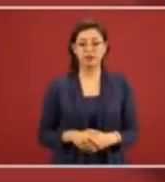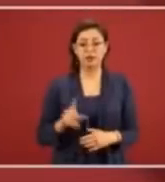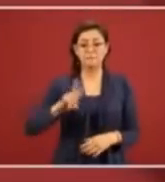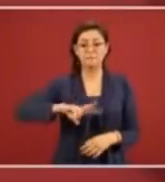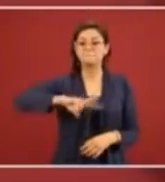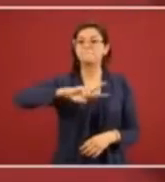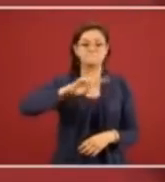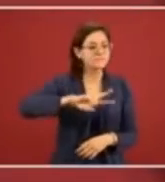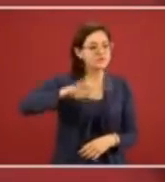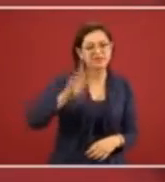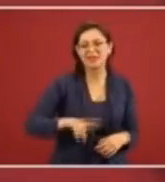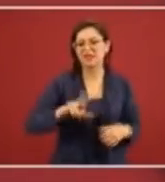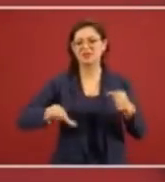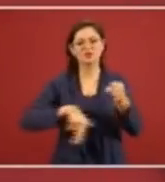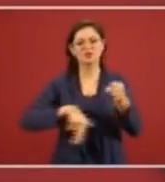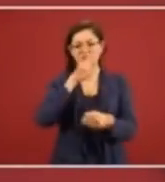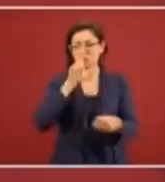totalmente válido, normal,